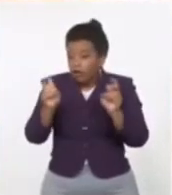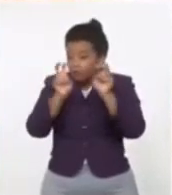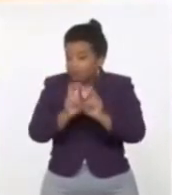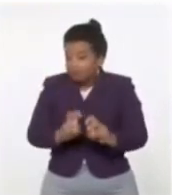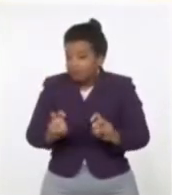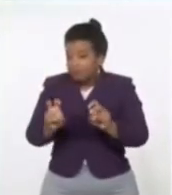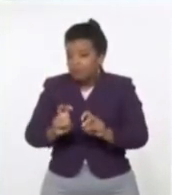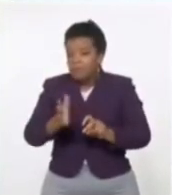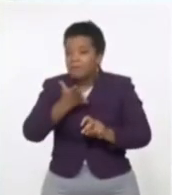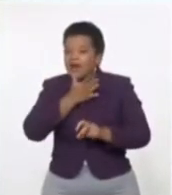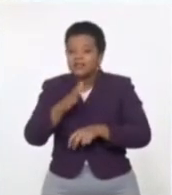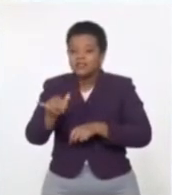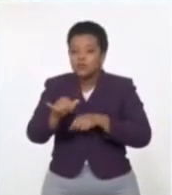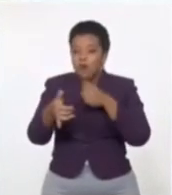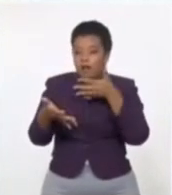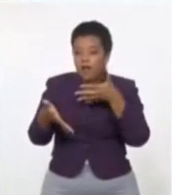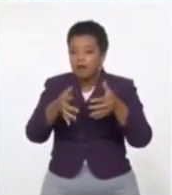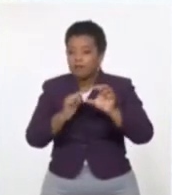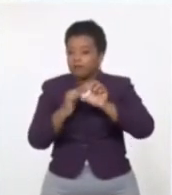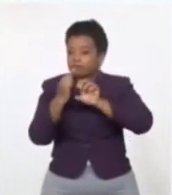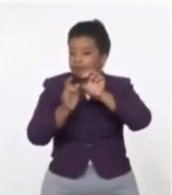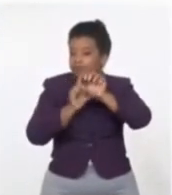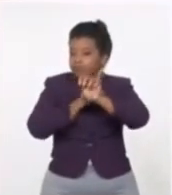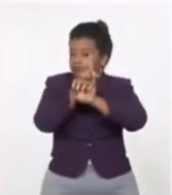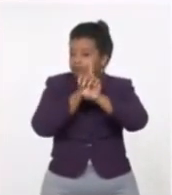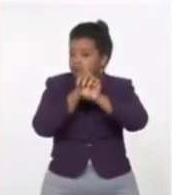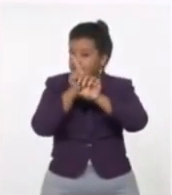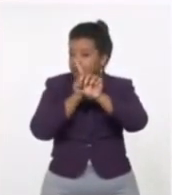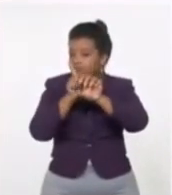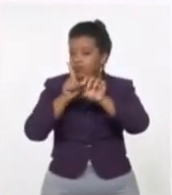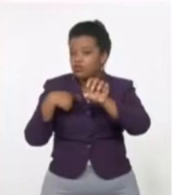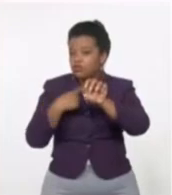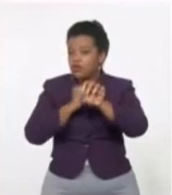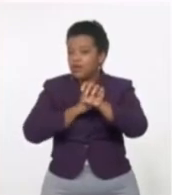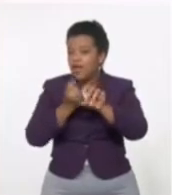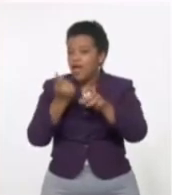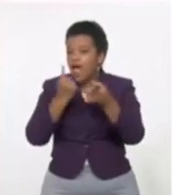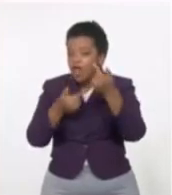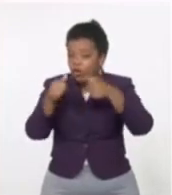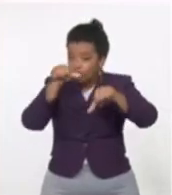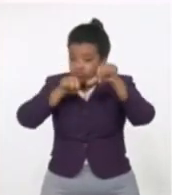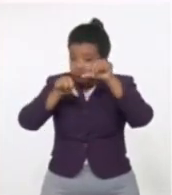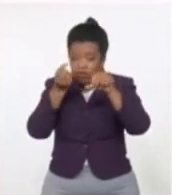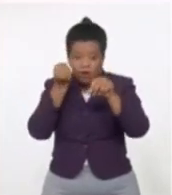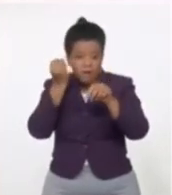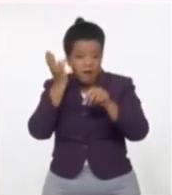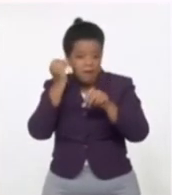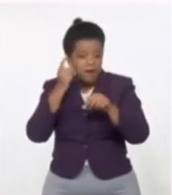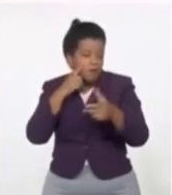tener y nosotros le quisimos poner algunas propiedades a la proteína.